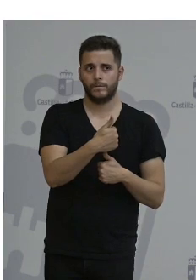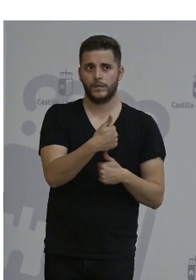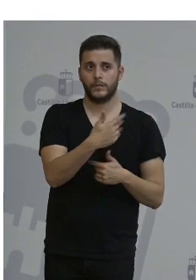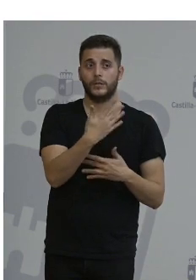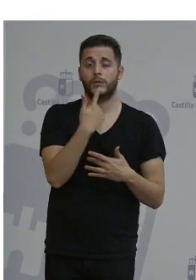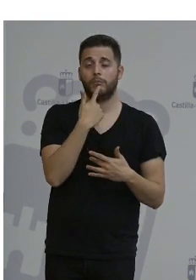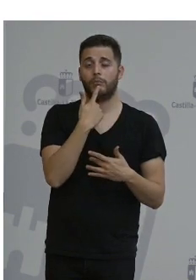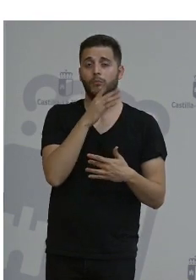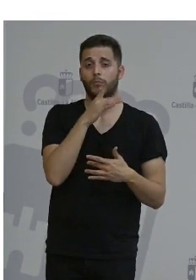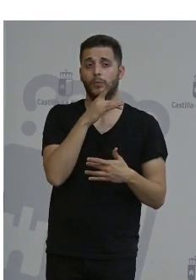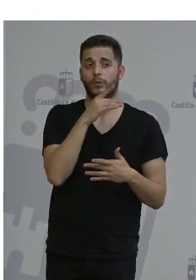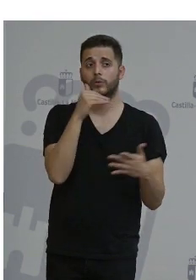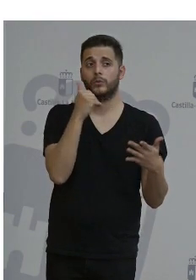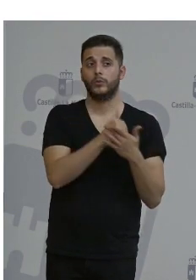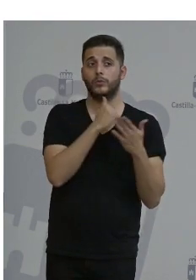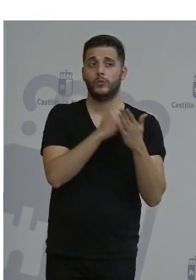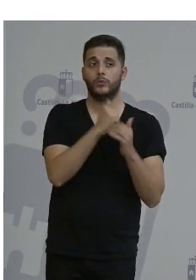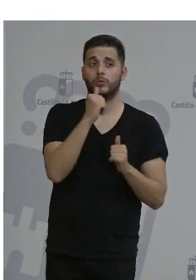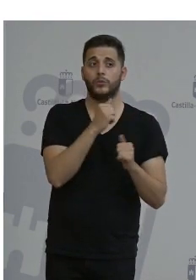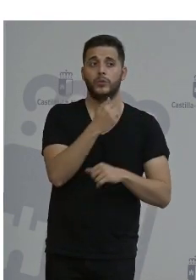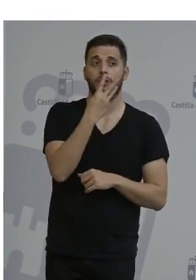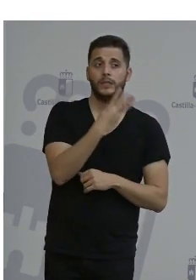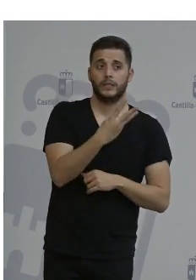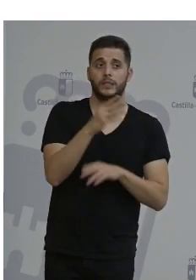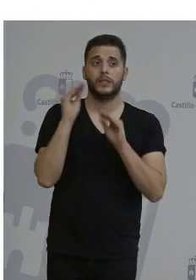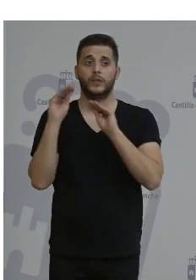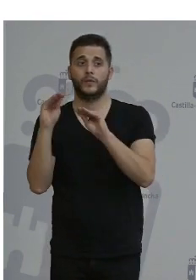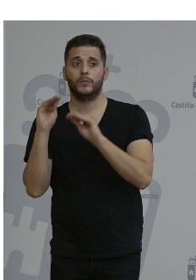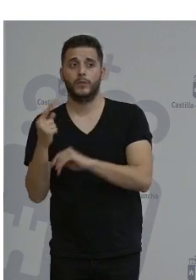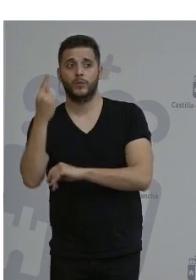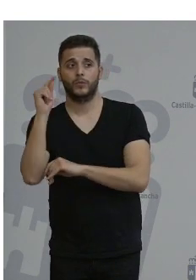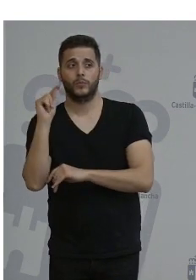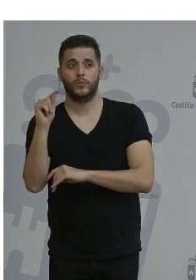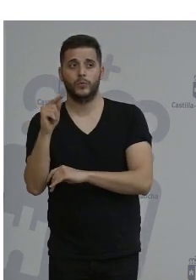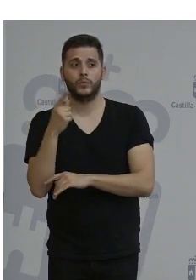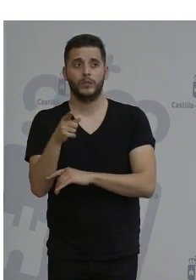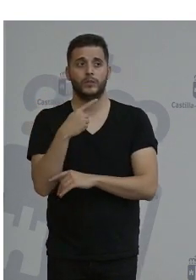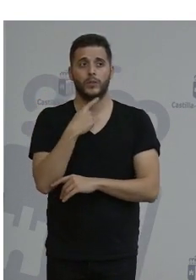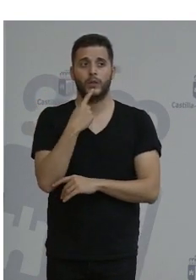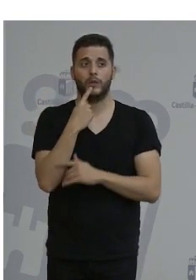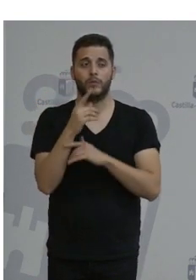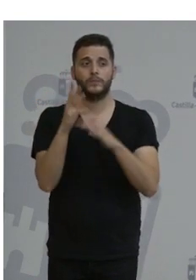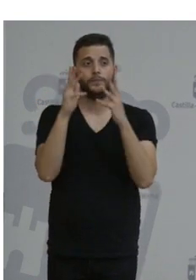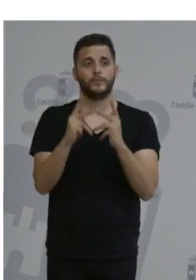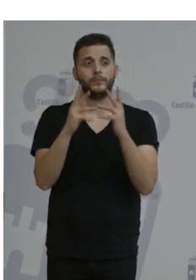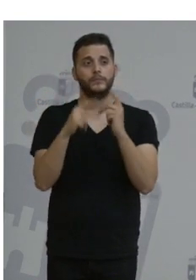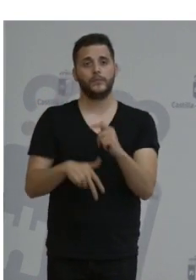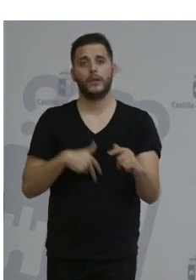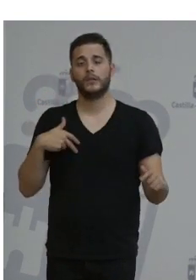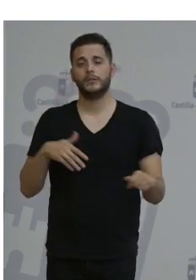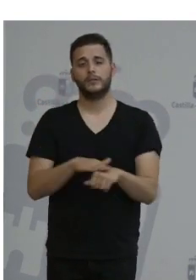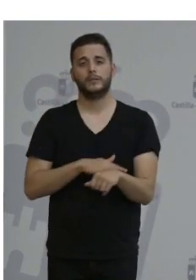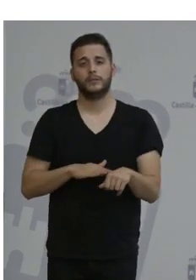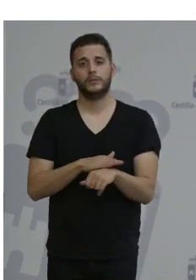y la formación uno. a eso me refiero. ¿Va a seguir la Administración General del Estado